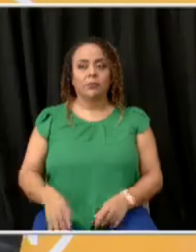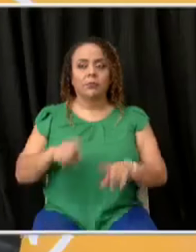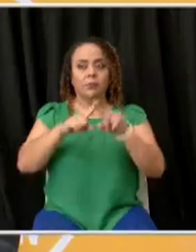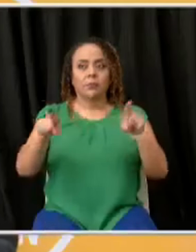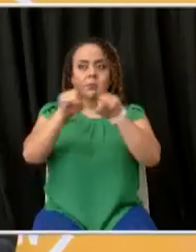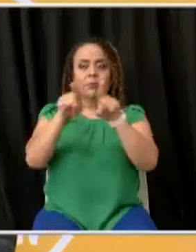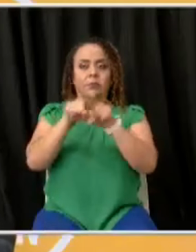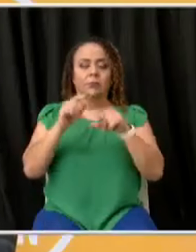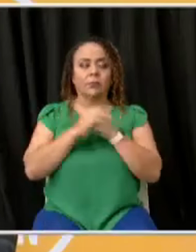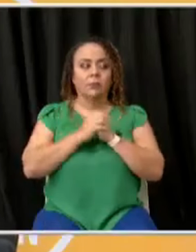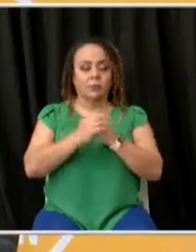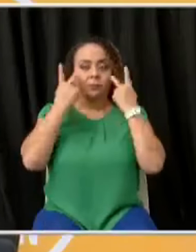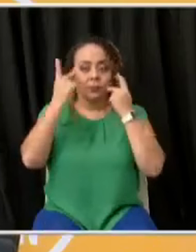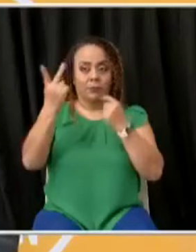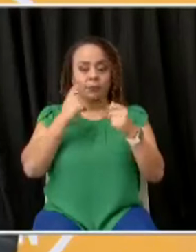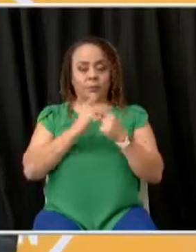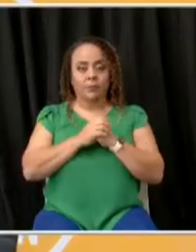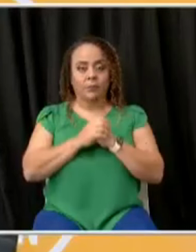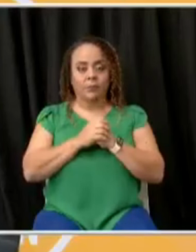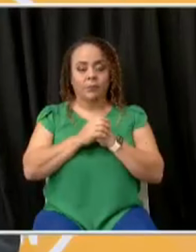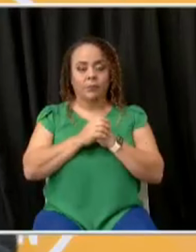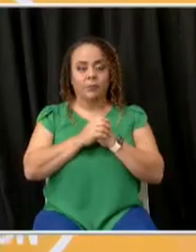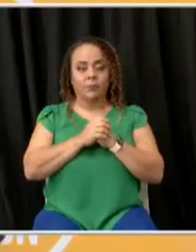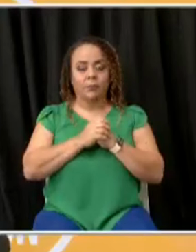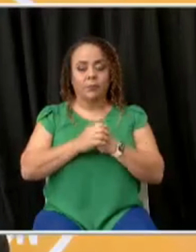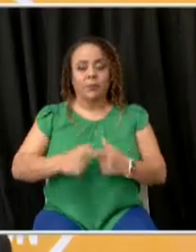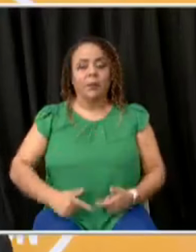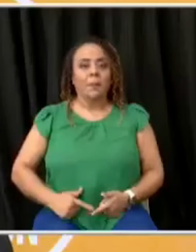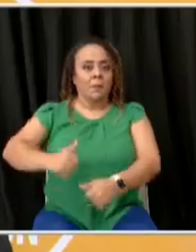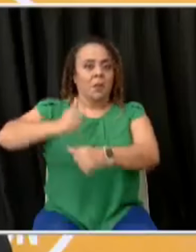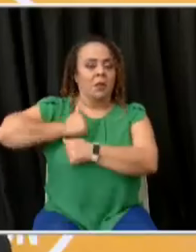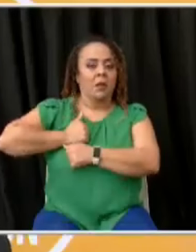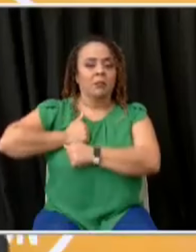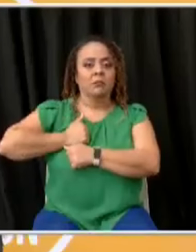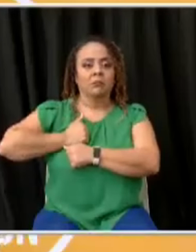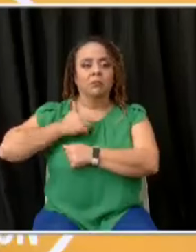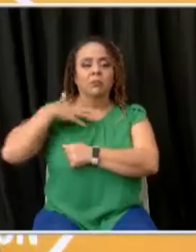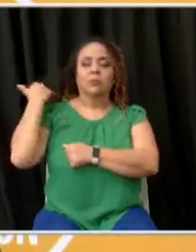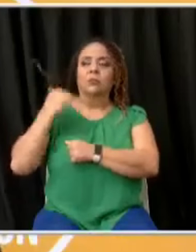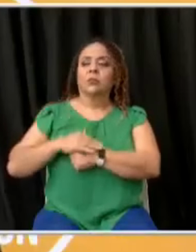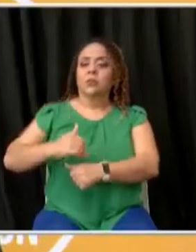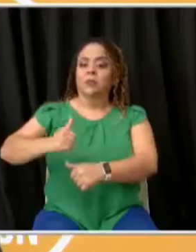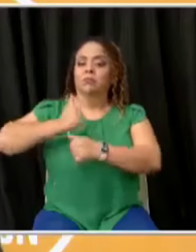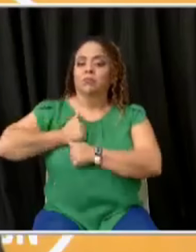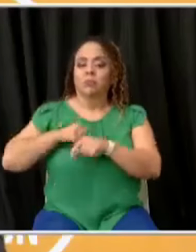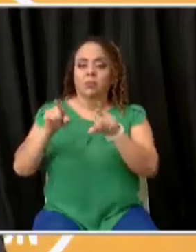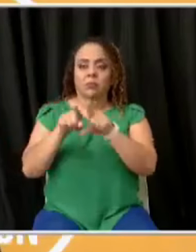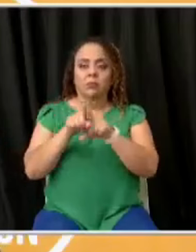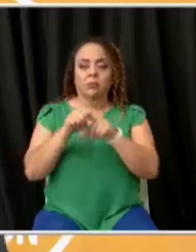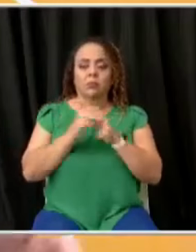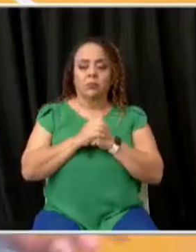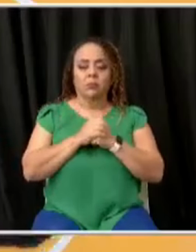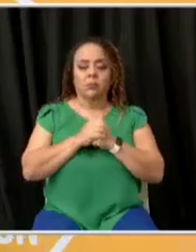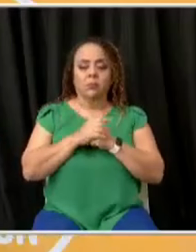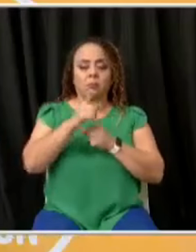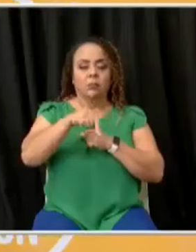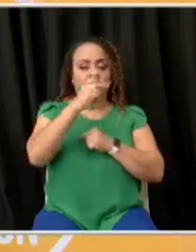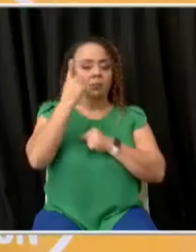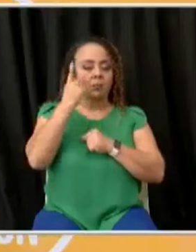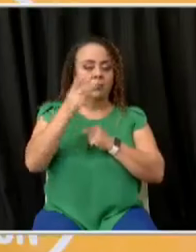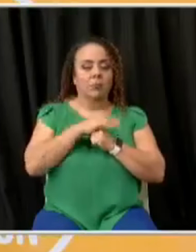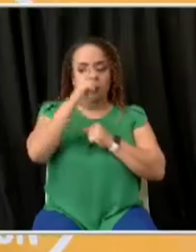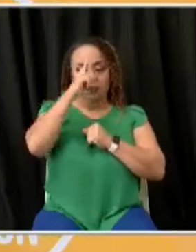también se han visto en militares. Los militares también son personas, o sea, ustedes ven